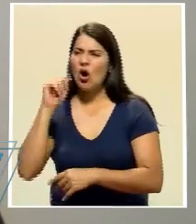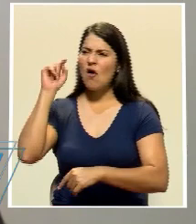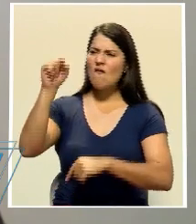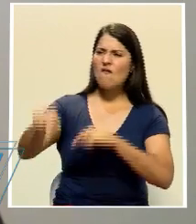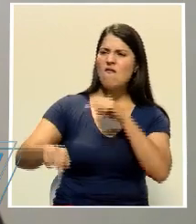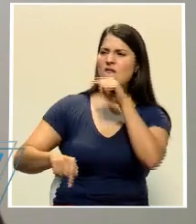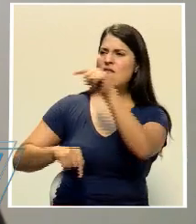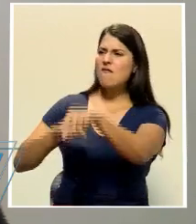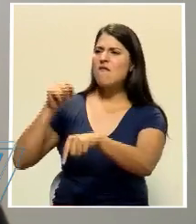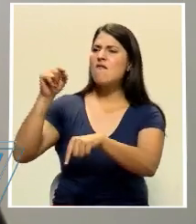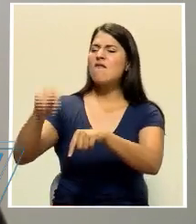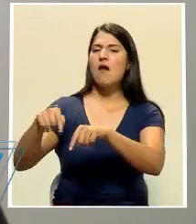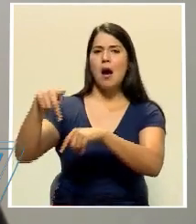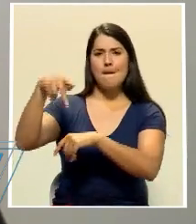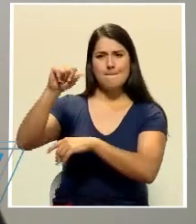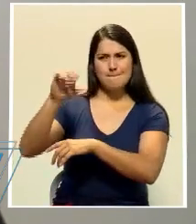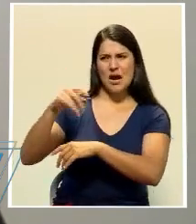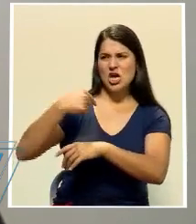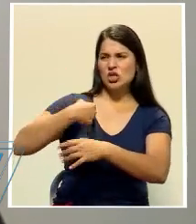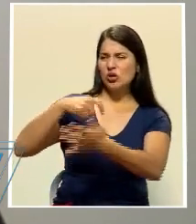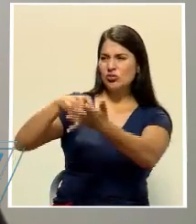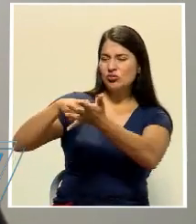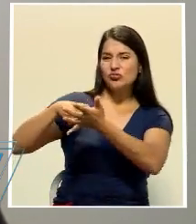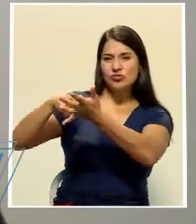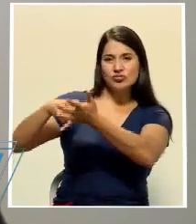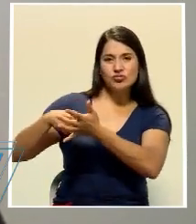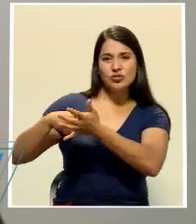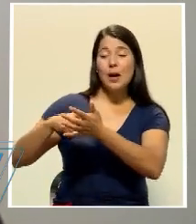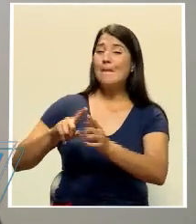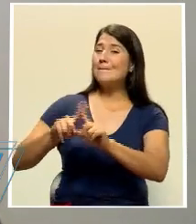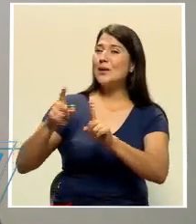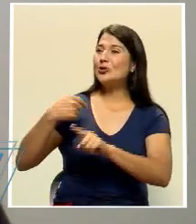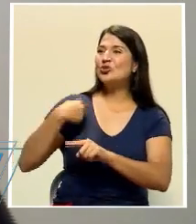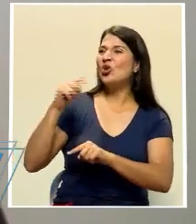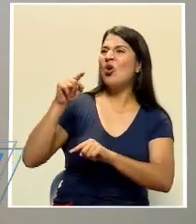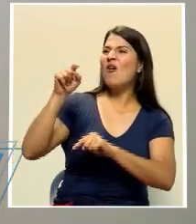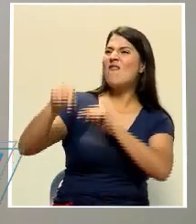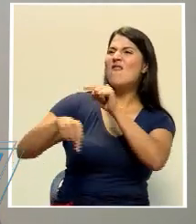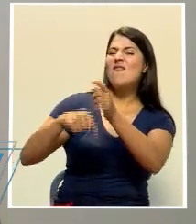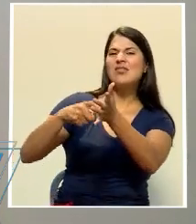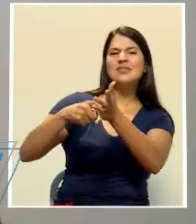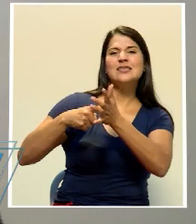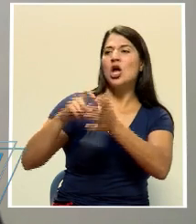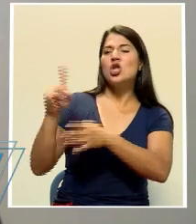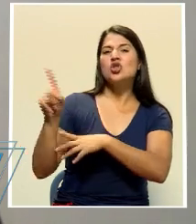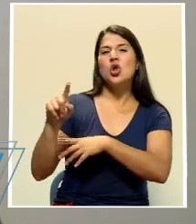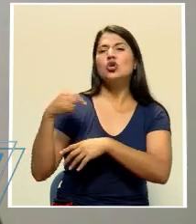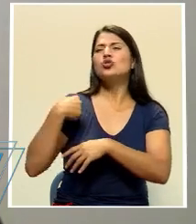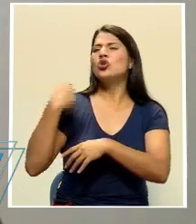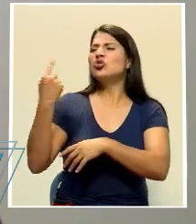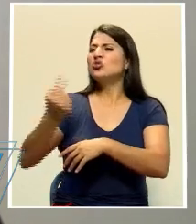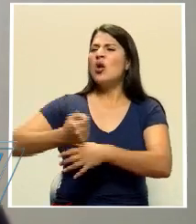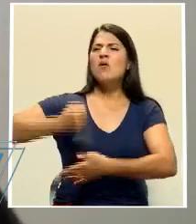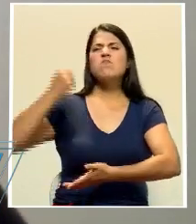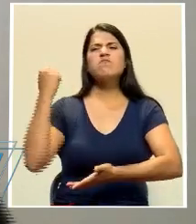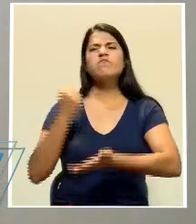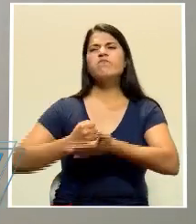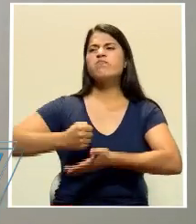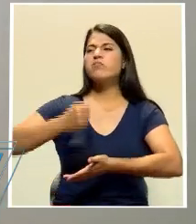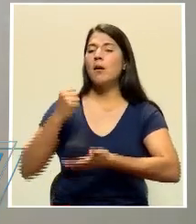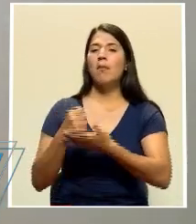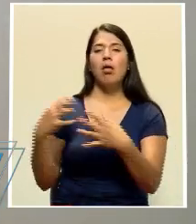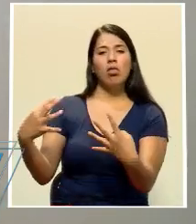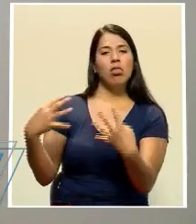digamos, demandando, pero no demandando legítimamente, sino golpeando sobre la mesa, faltando